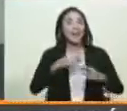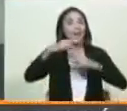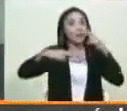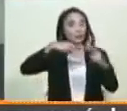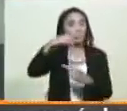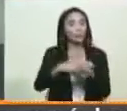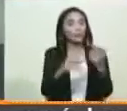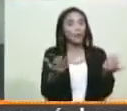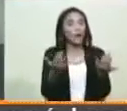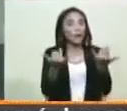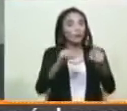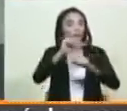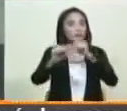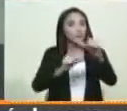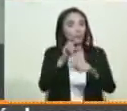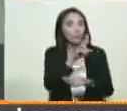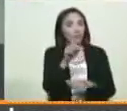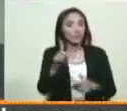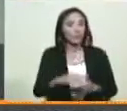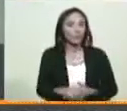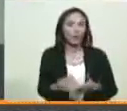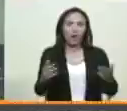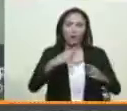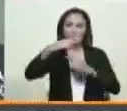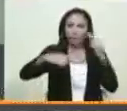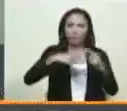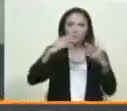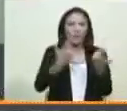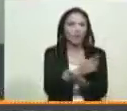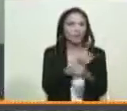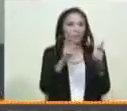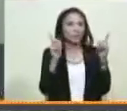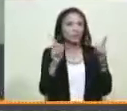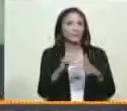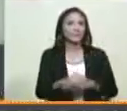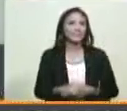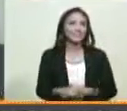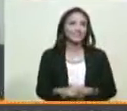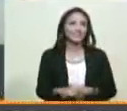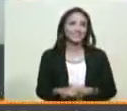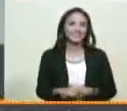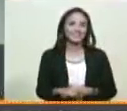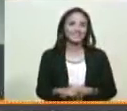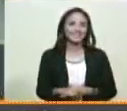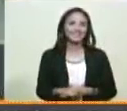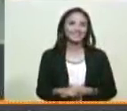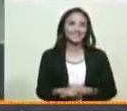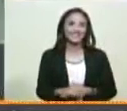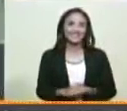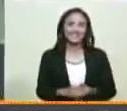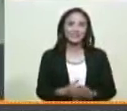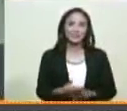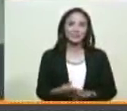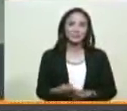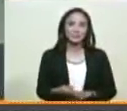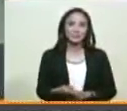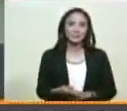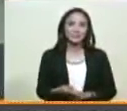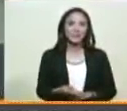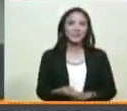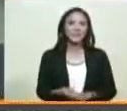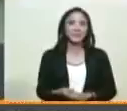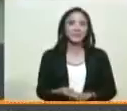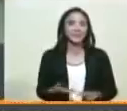XXI, que es la revolución de los libertadores ahora en el siglo XXI, que